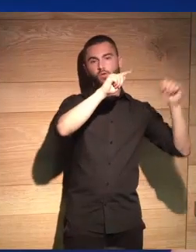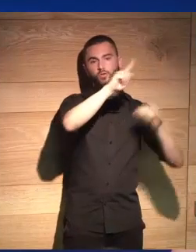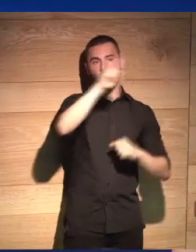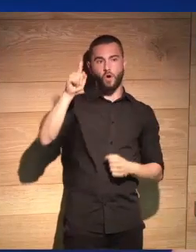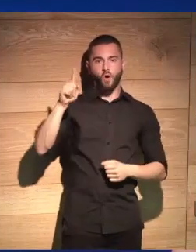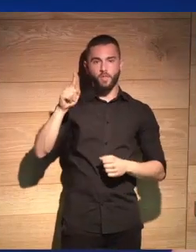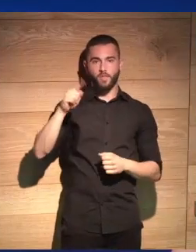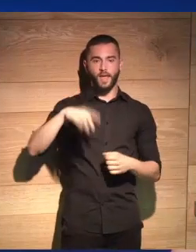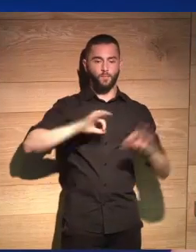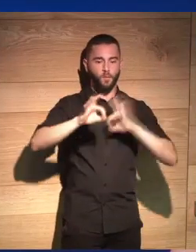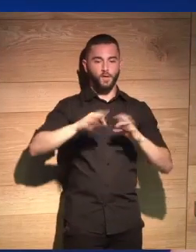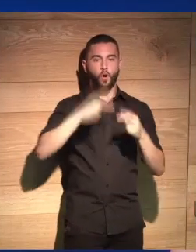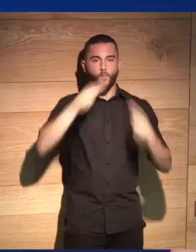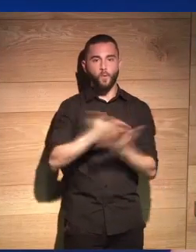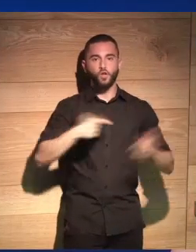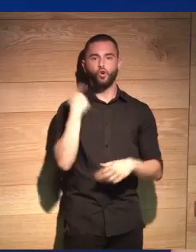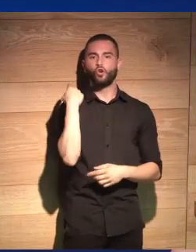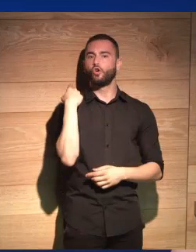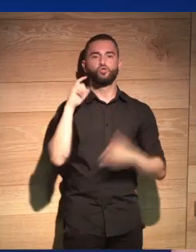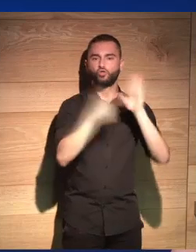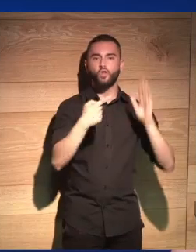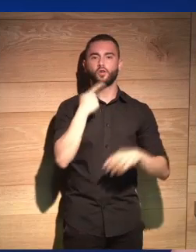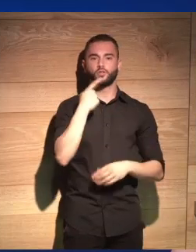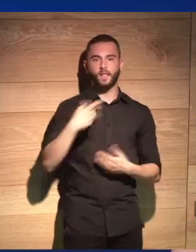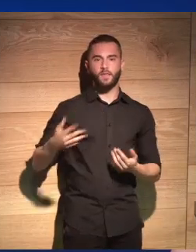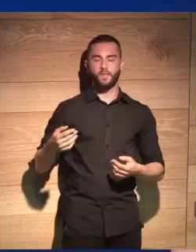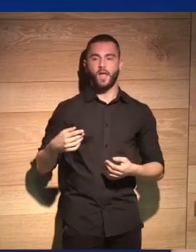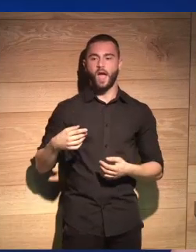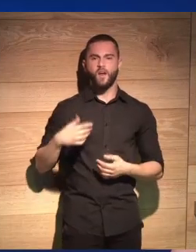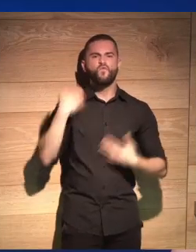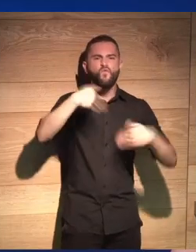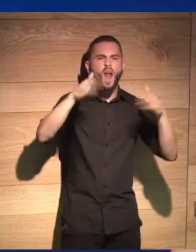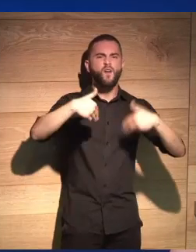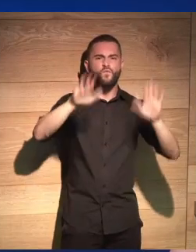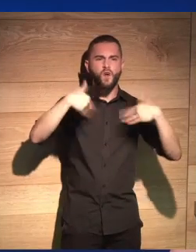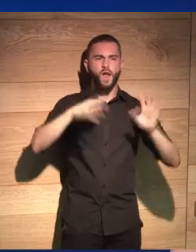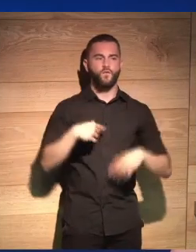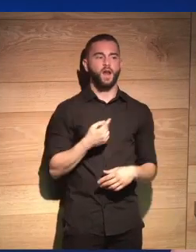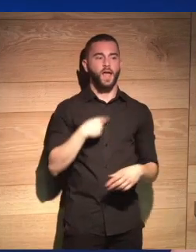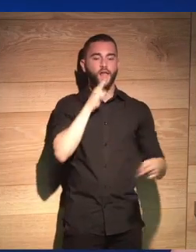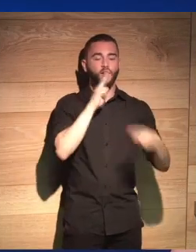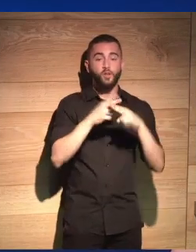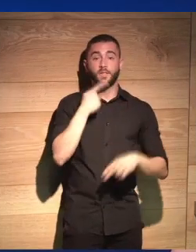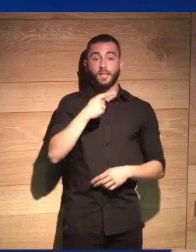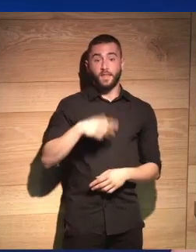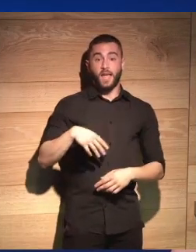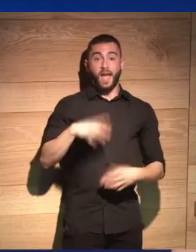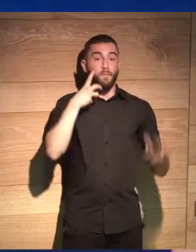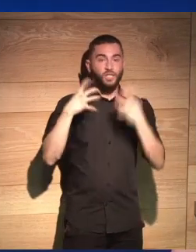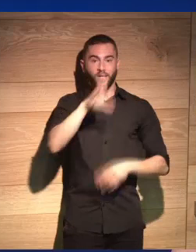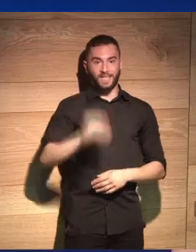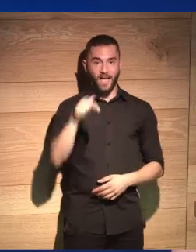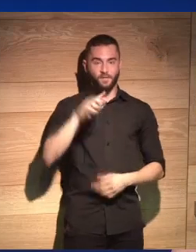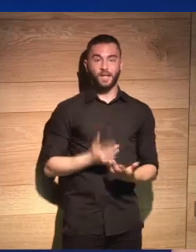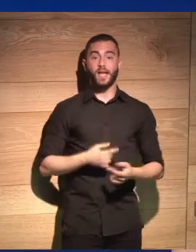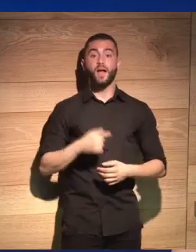indignados, una obra de teatro que se llamaba Impresiones de África, en la que solamente ocurría lo siguiente, que había una tienda de campaña y